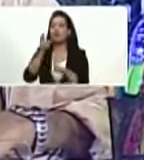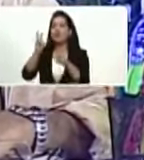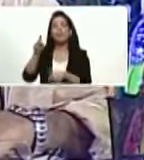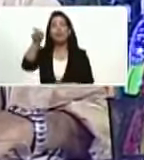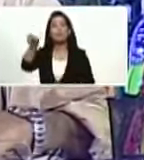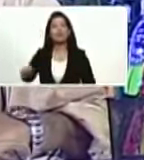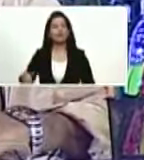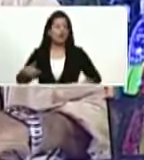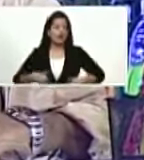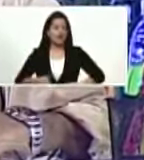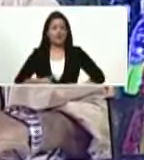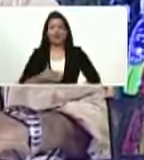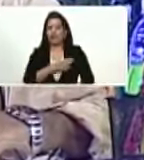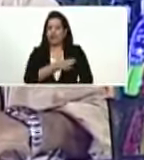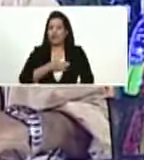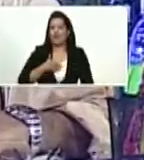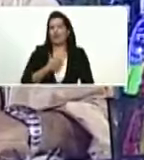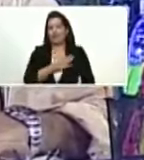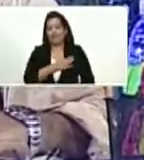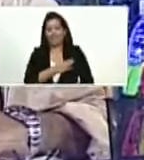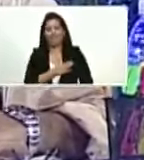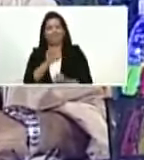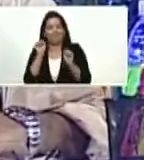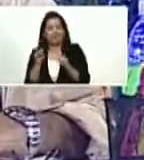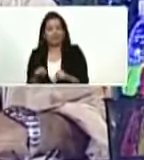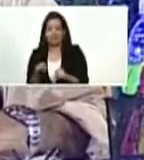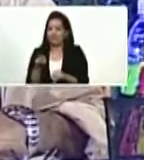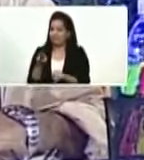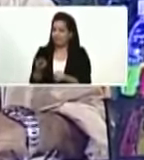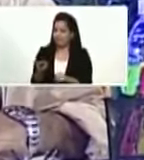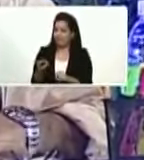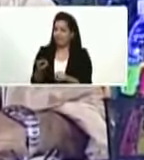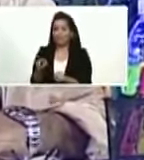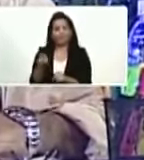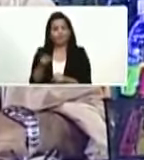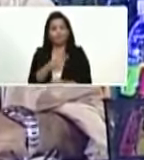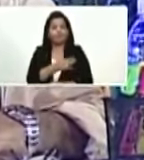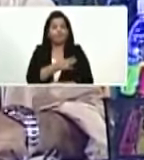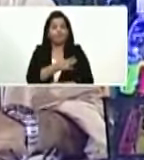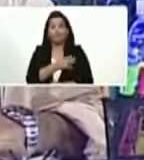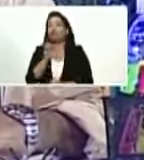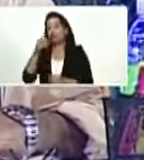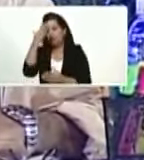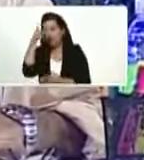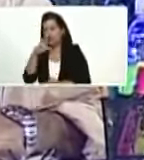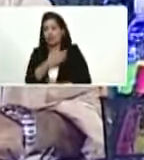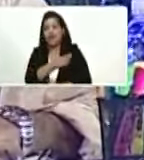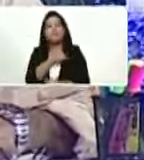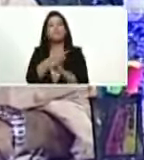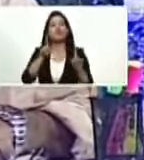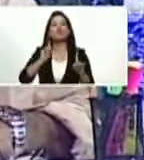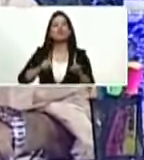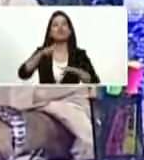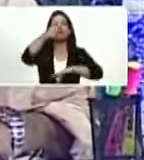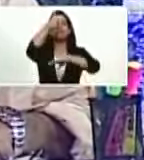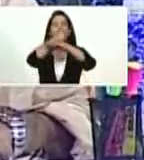puede llevar los proyectos económicos socialistas. Hay que llevarlo con la técnica, la gerencia